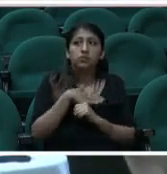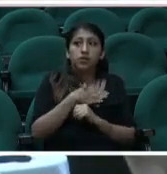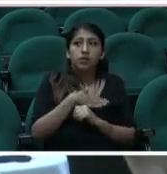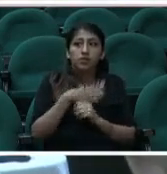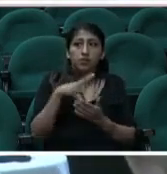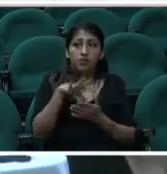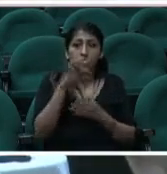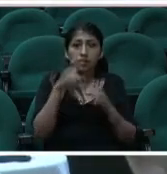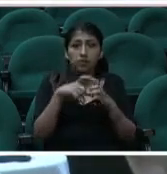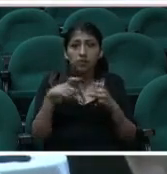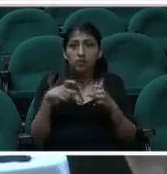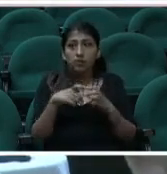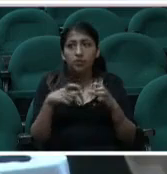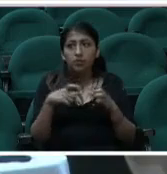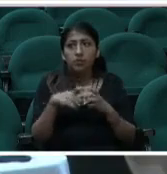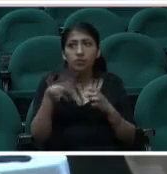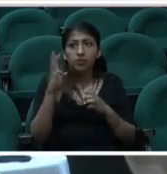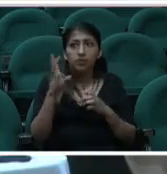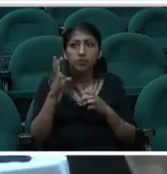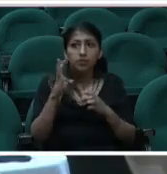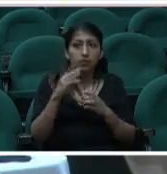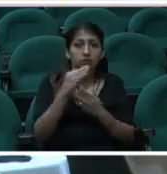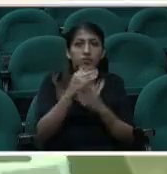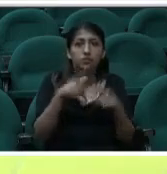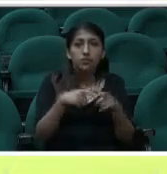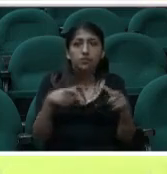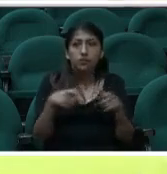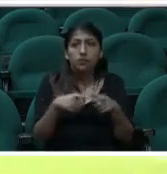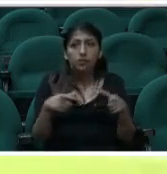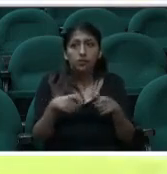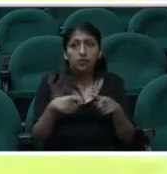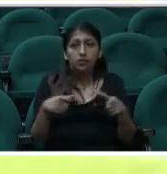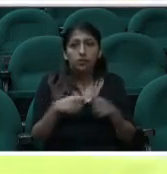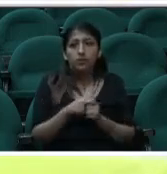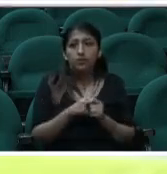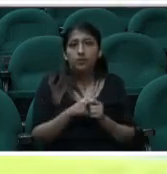coja un sobrecito de los seis que están en la bandeja